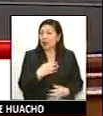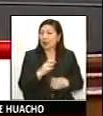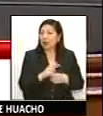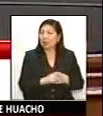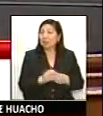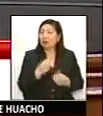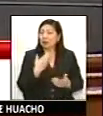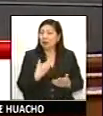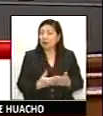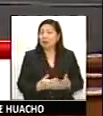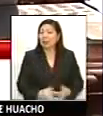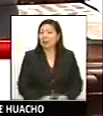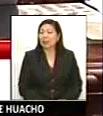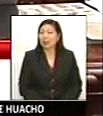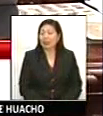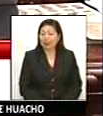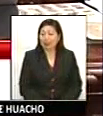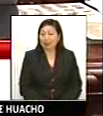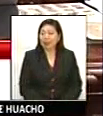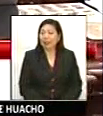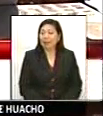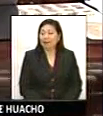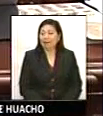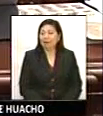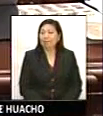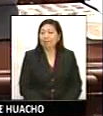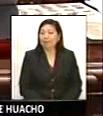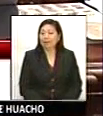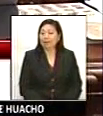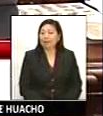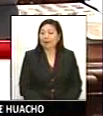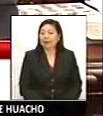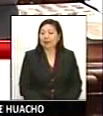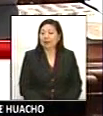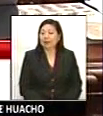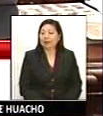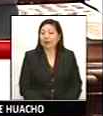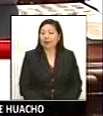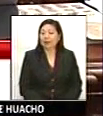país. Muchas gracias, presidente. Gracias, congresista. Tiene la palabra el congresista Federico Pariona.